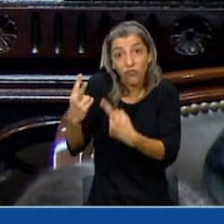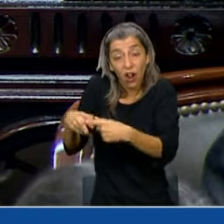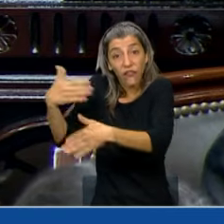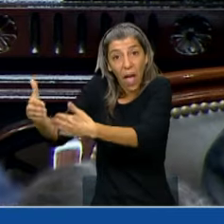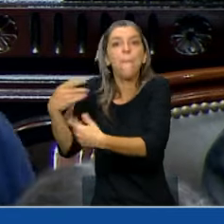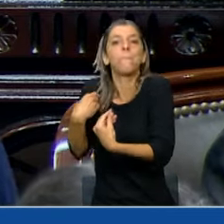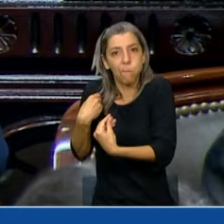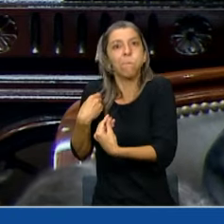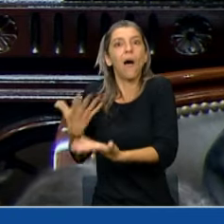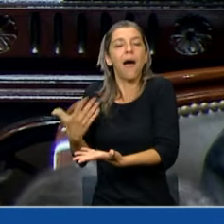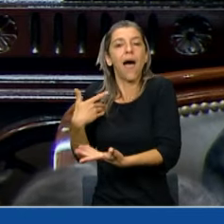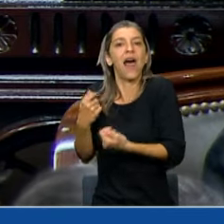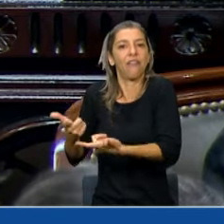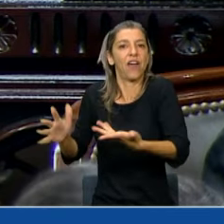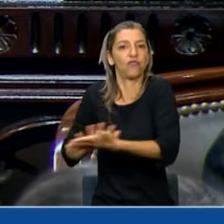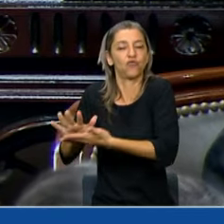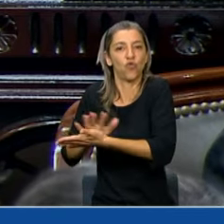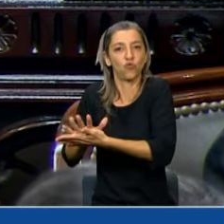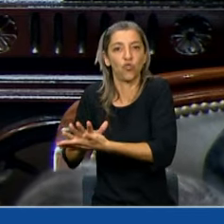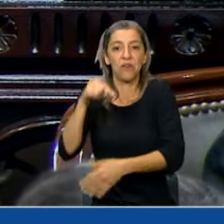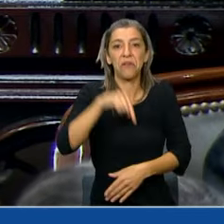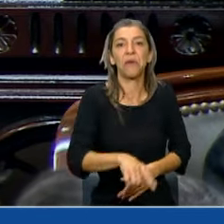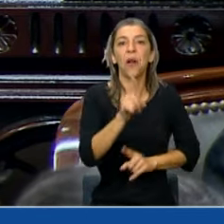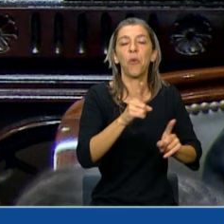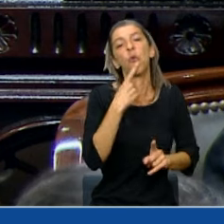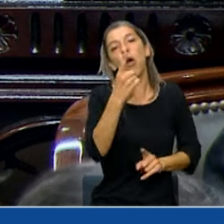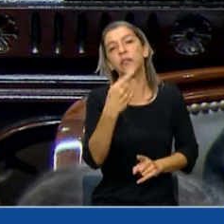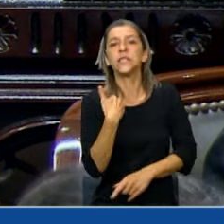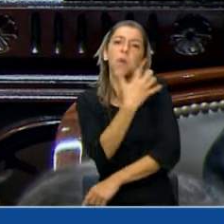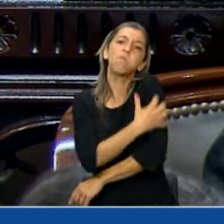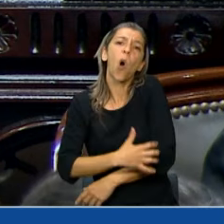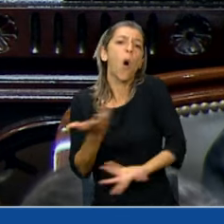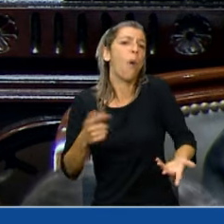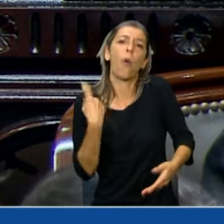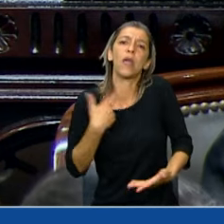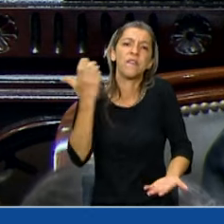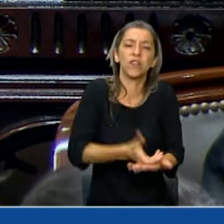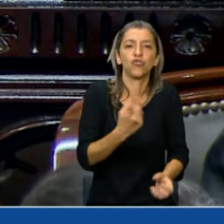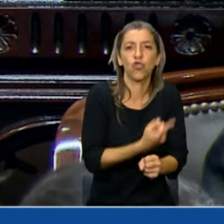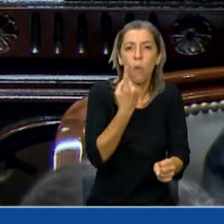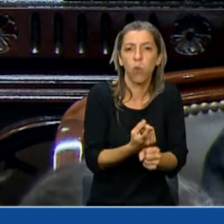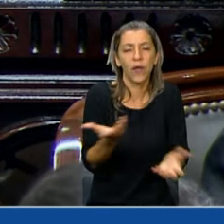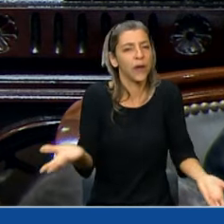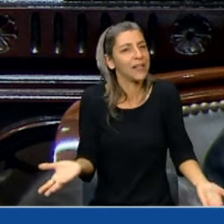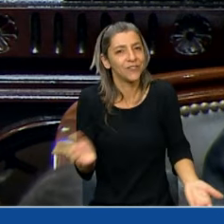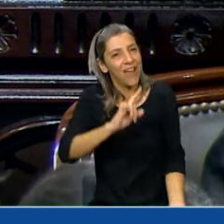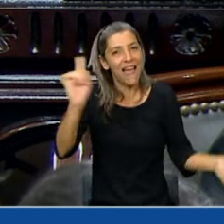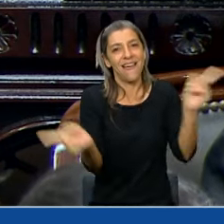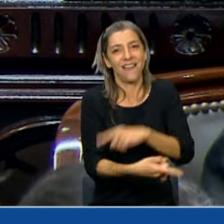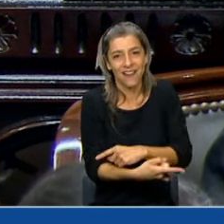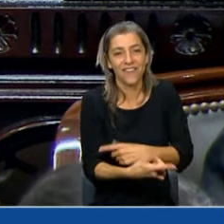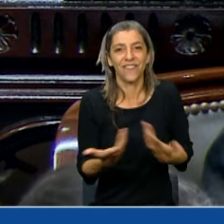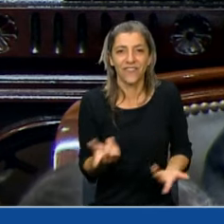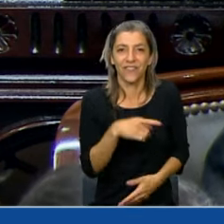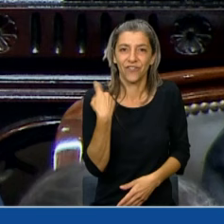pobreza para no invertir en la solución de la pobreza nuestro ritmo de de avance tecnológico el ritmo